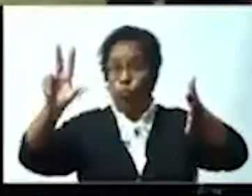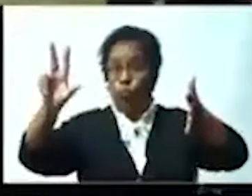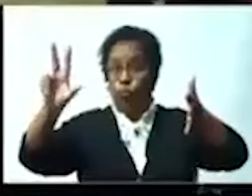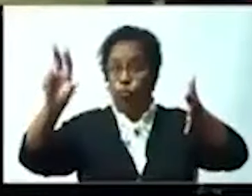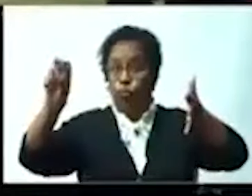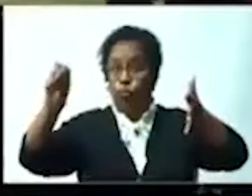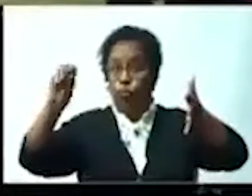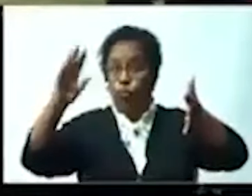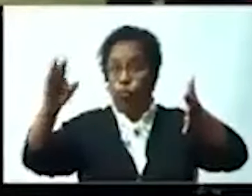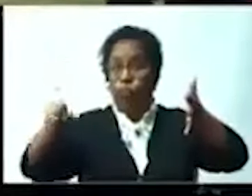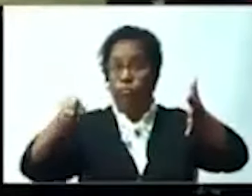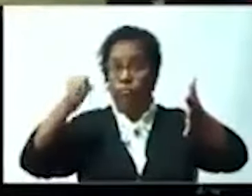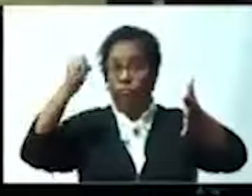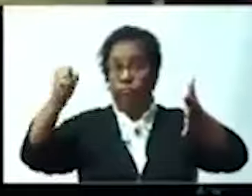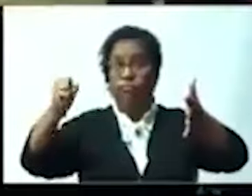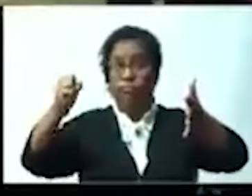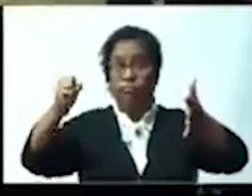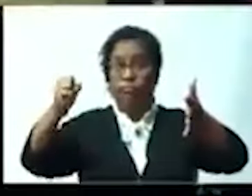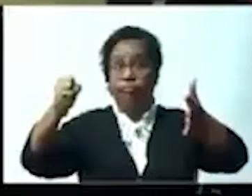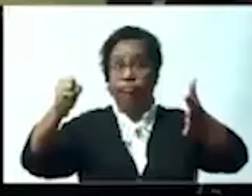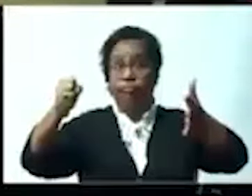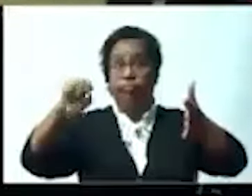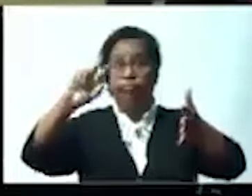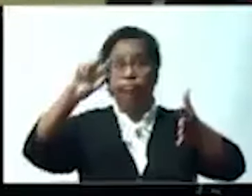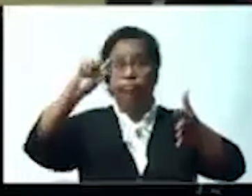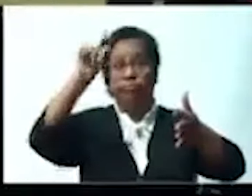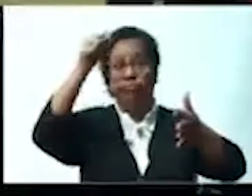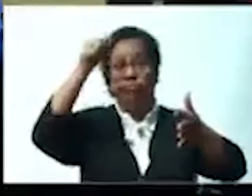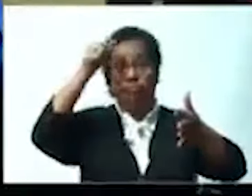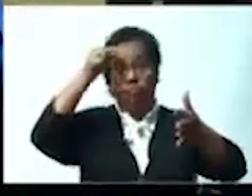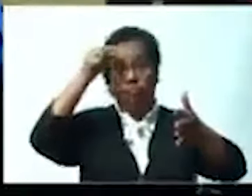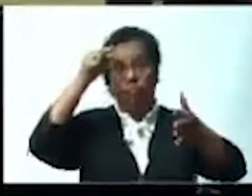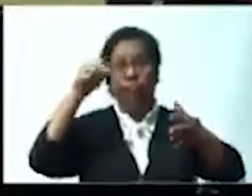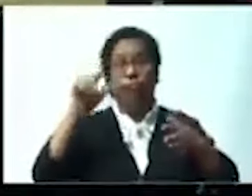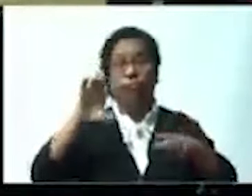dirigiendo. Y la historia se repite.